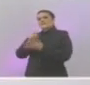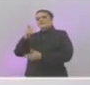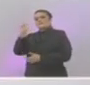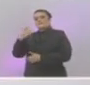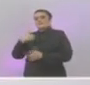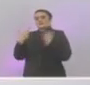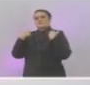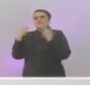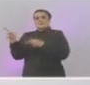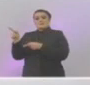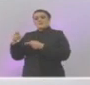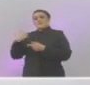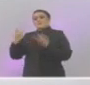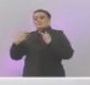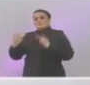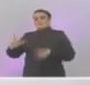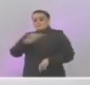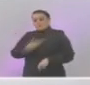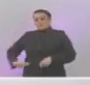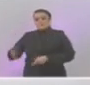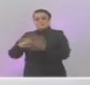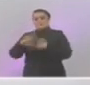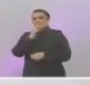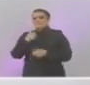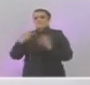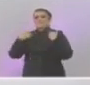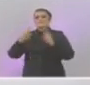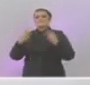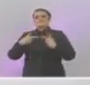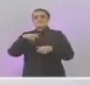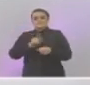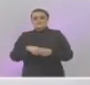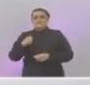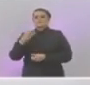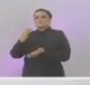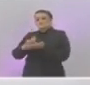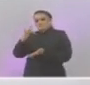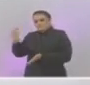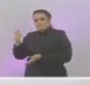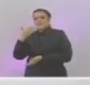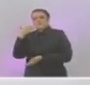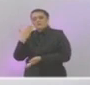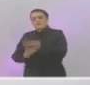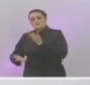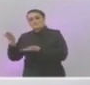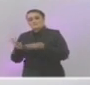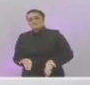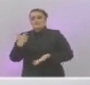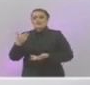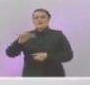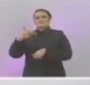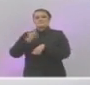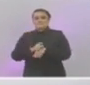y representante personal del presidente de la República. Muchas gracias por su amable presencia este